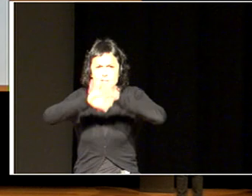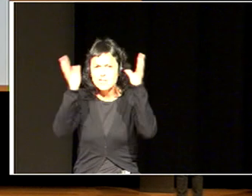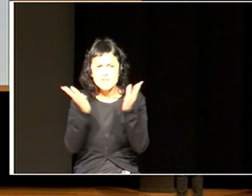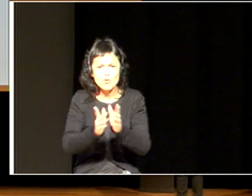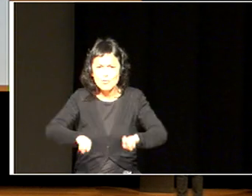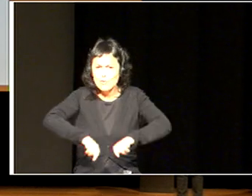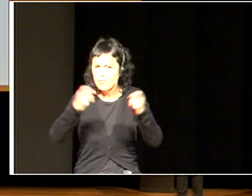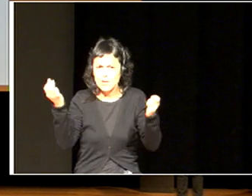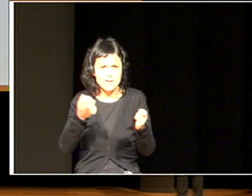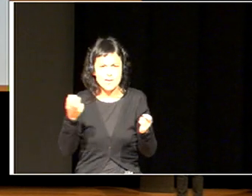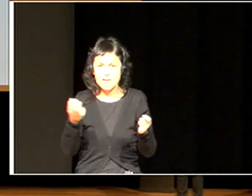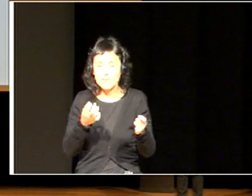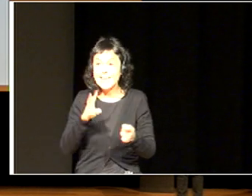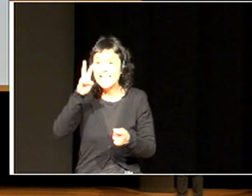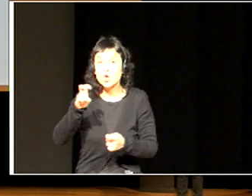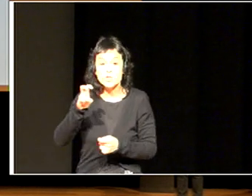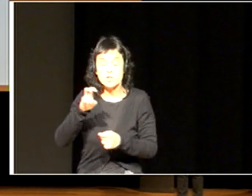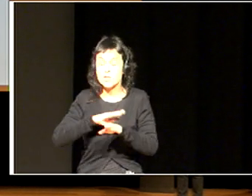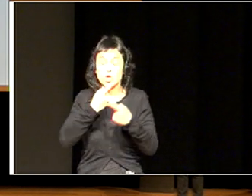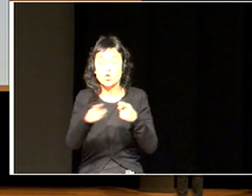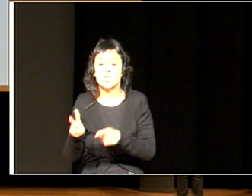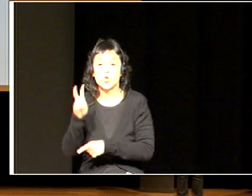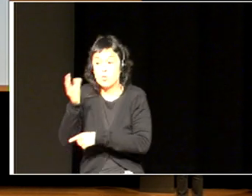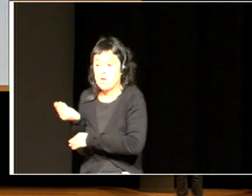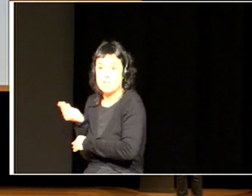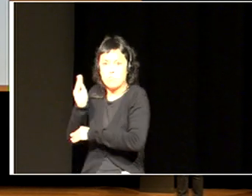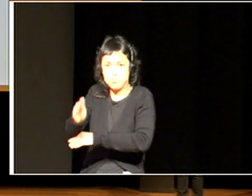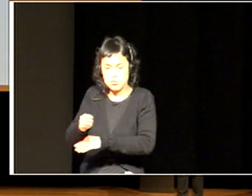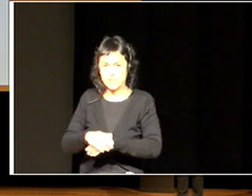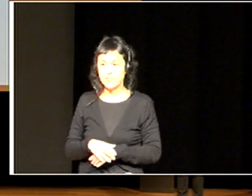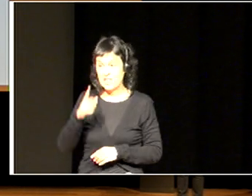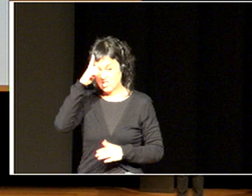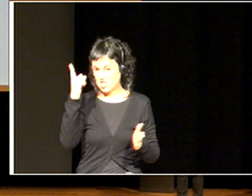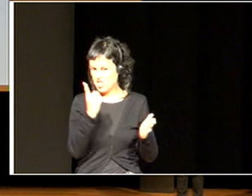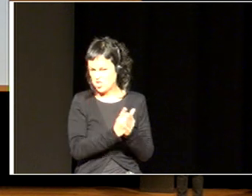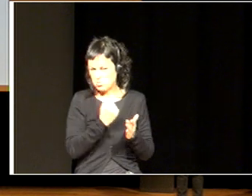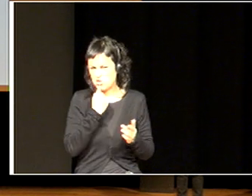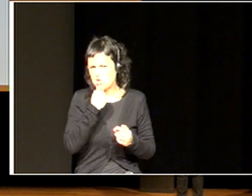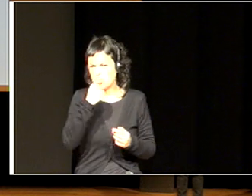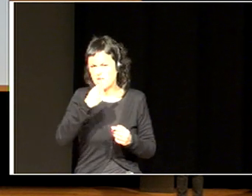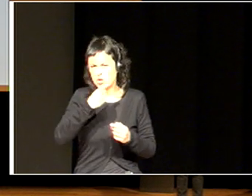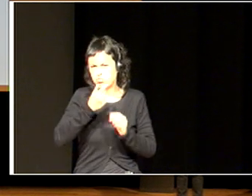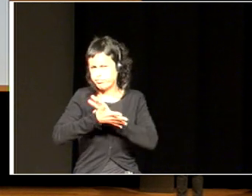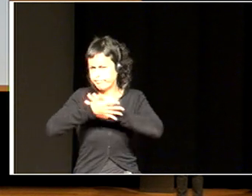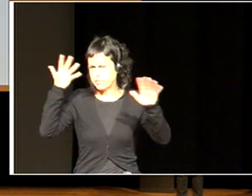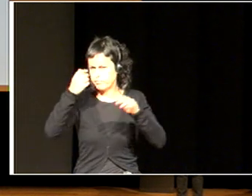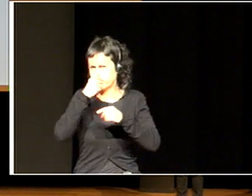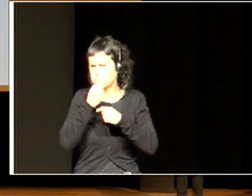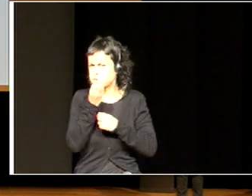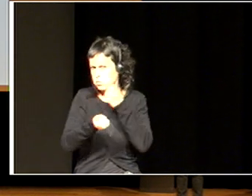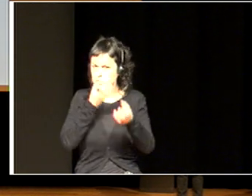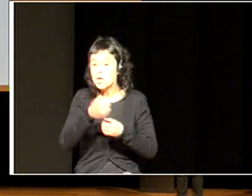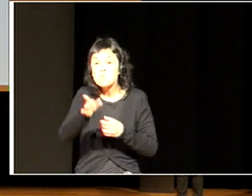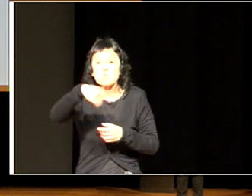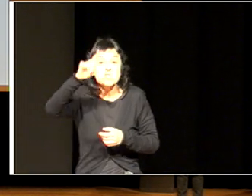y poner algo nuevo completamente estos estereotipos los voy a decir muy rápidamente yo no sé si os habréis dado cuenta